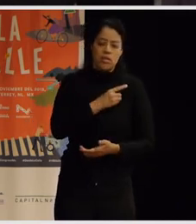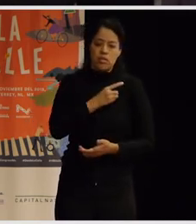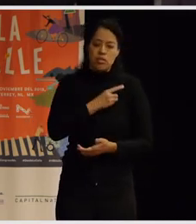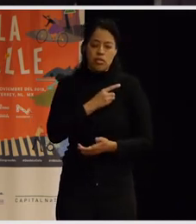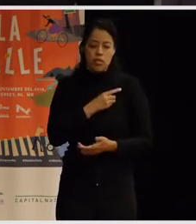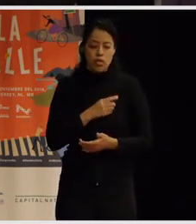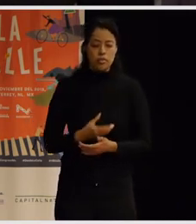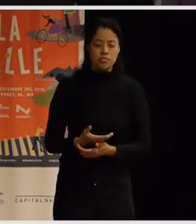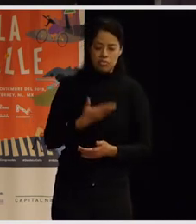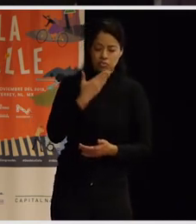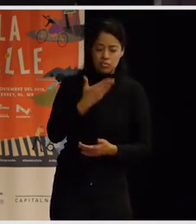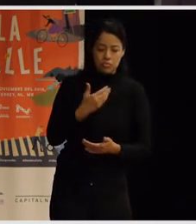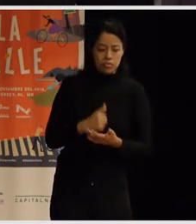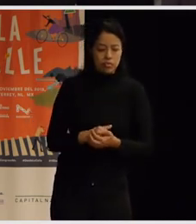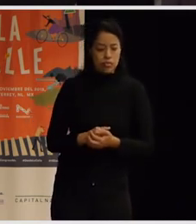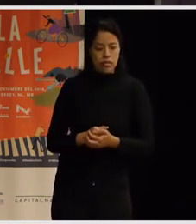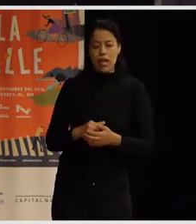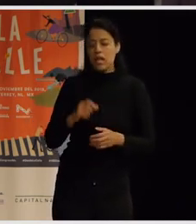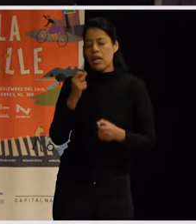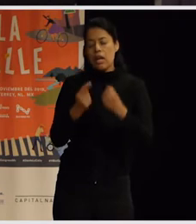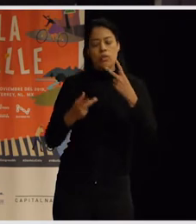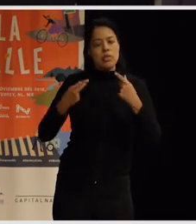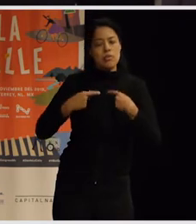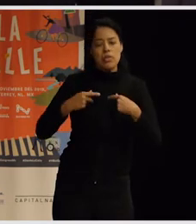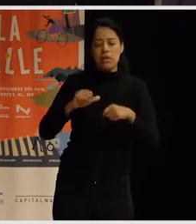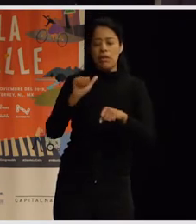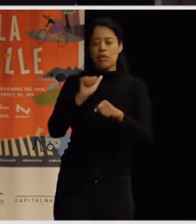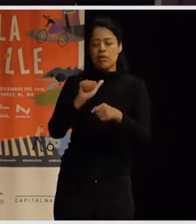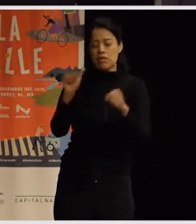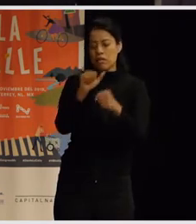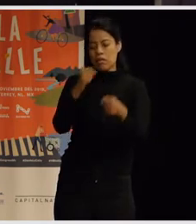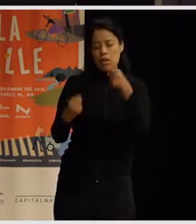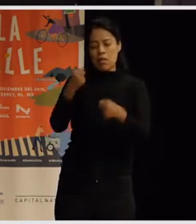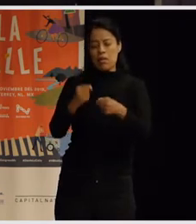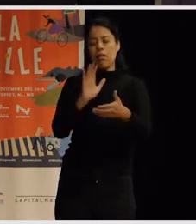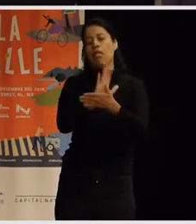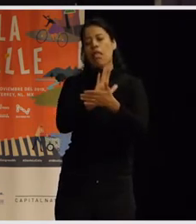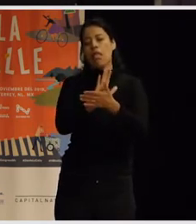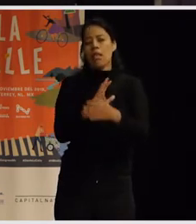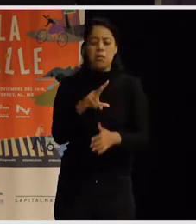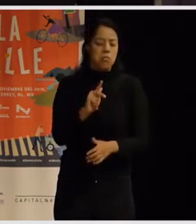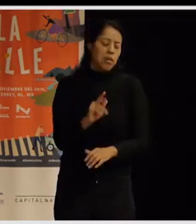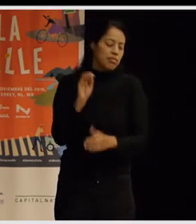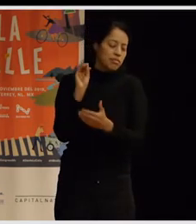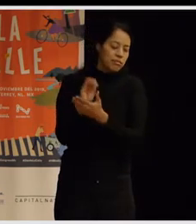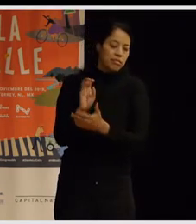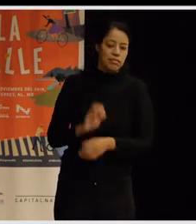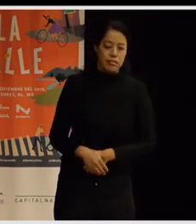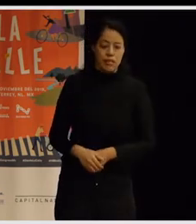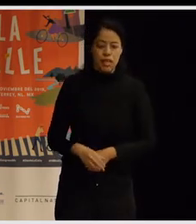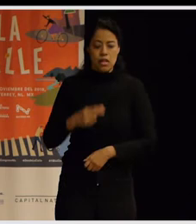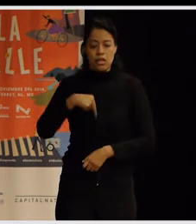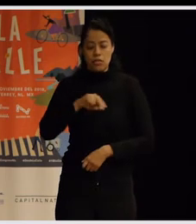tengo que falta el neurótico que nos pitaba algo pero pues al final somos muchos más no la siguiente también porque hemos hecho